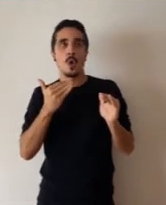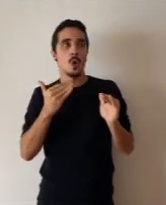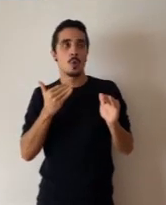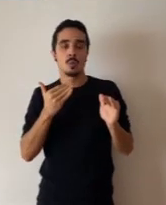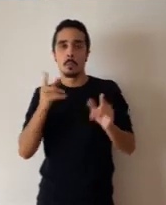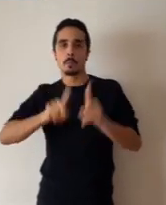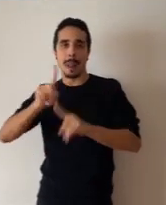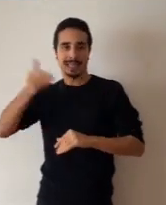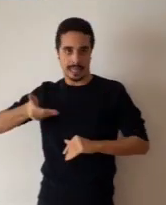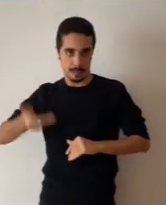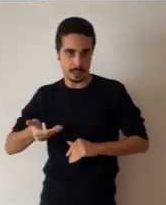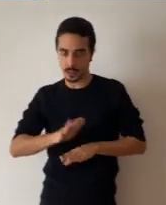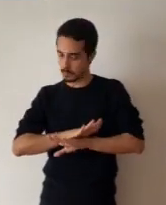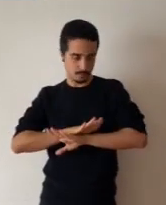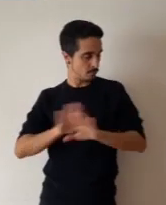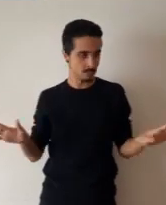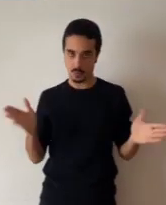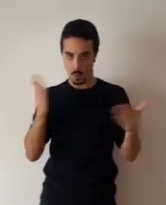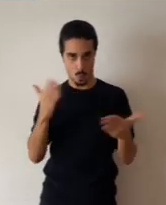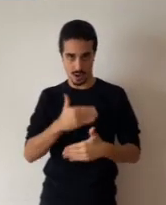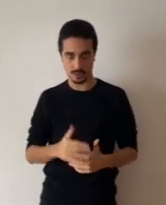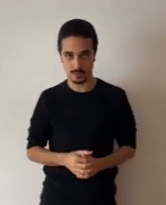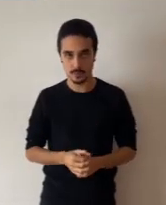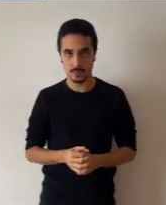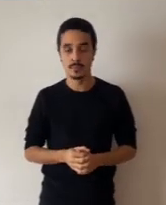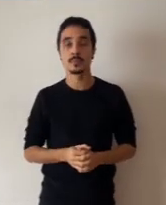persona haya presentado problemas graves.